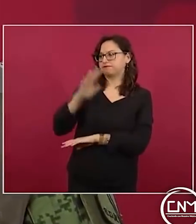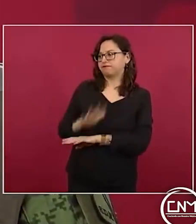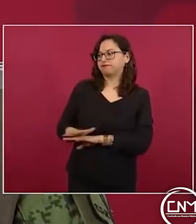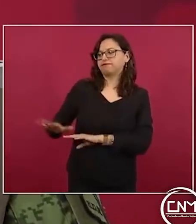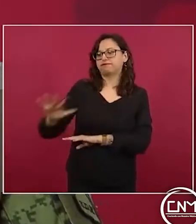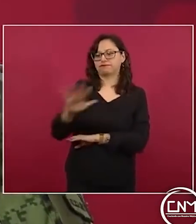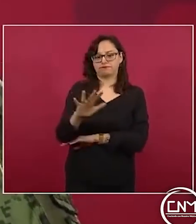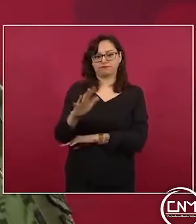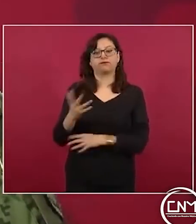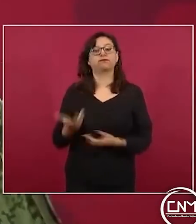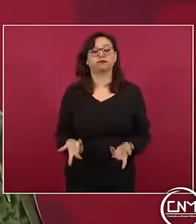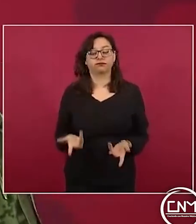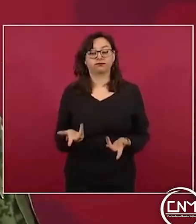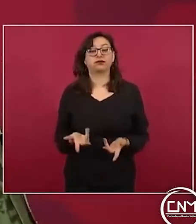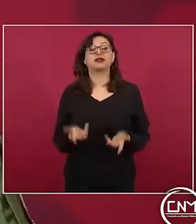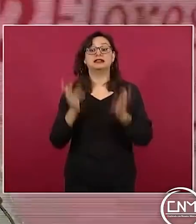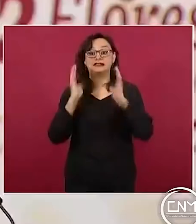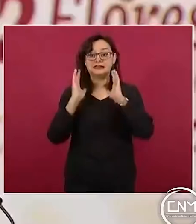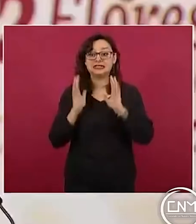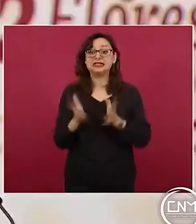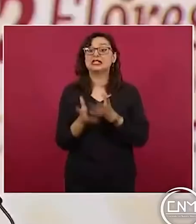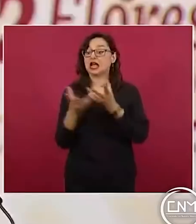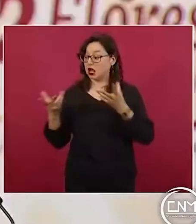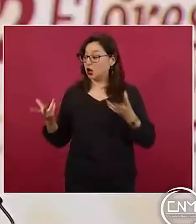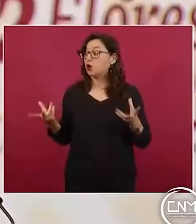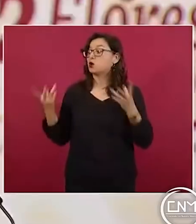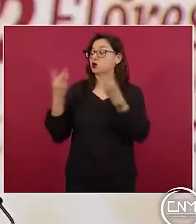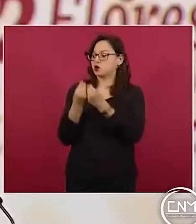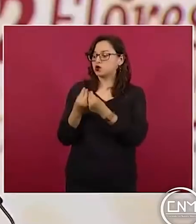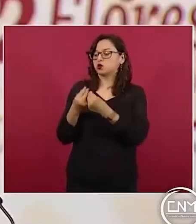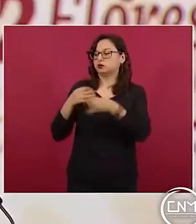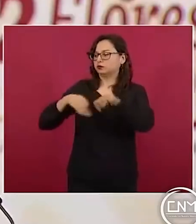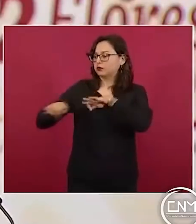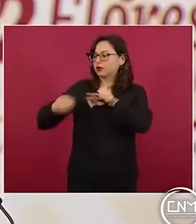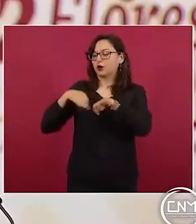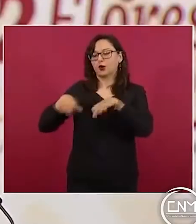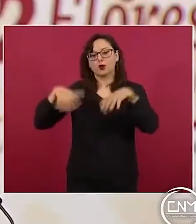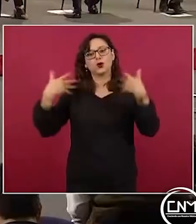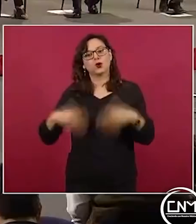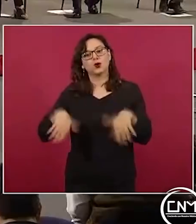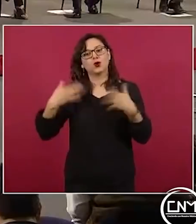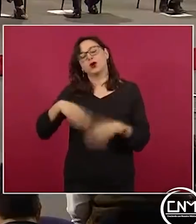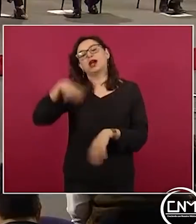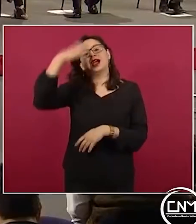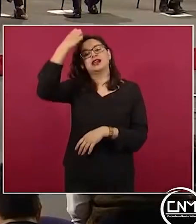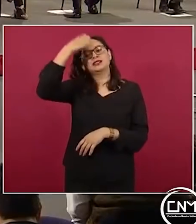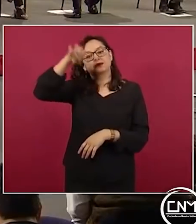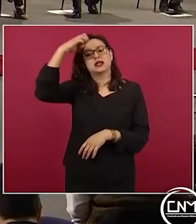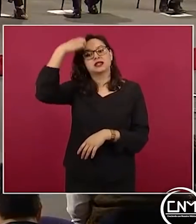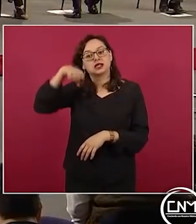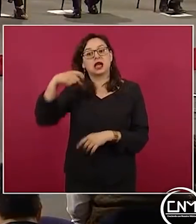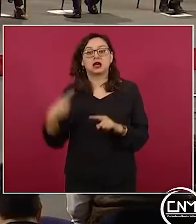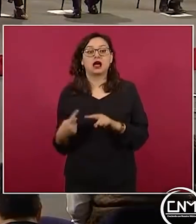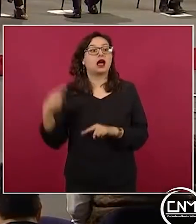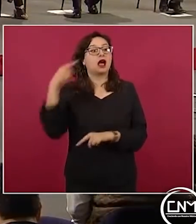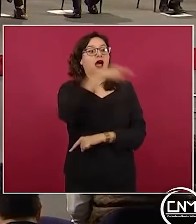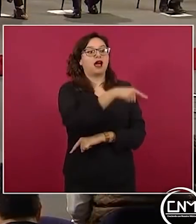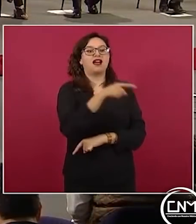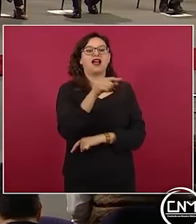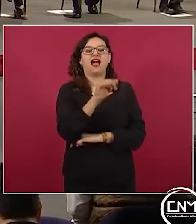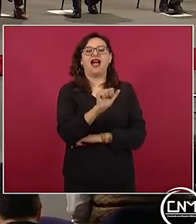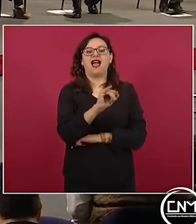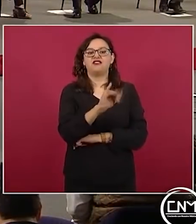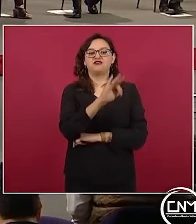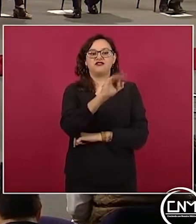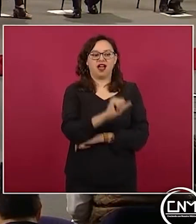tuvimos una gran experiencia de trabajo con el equipo del maestro Prieto en los trabajos de construcción del aeropuerto internacional Felipe Ángeles.